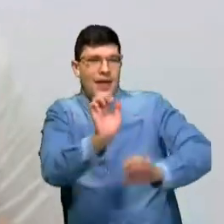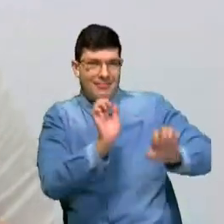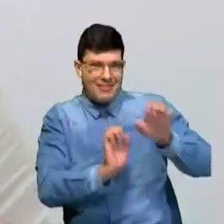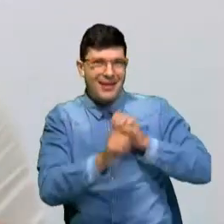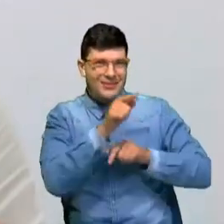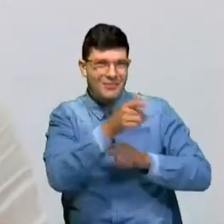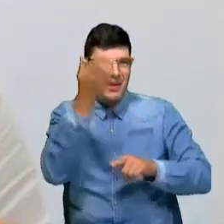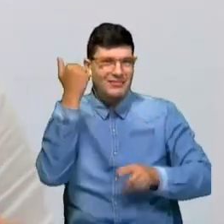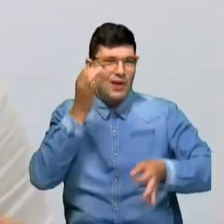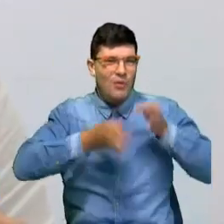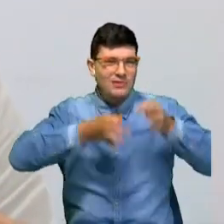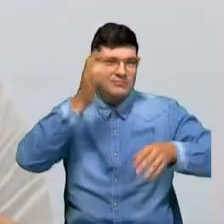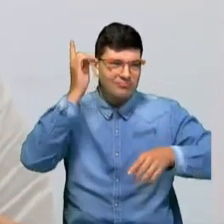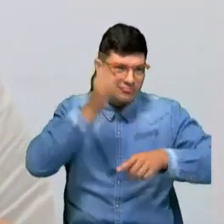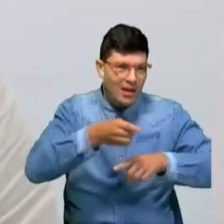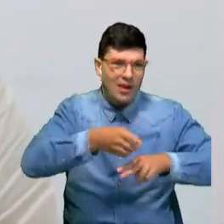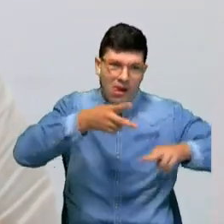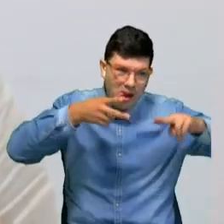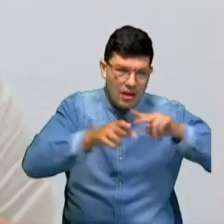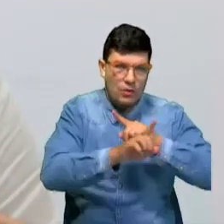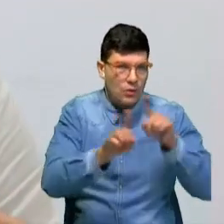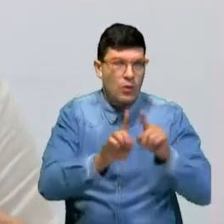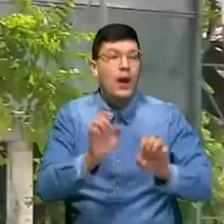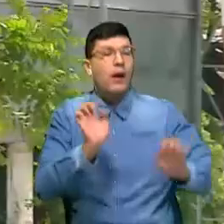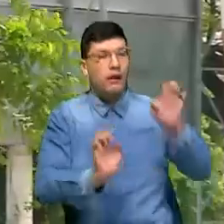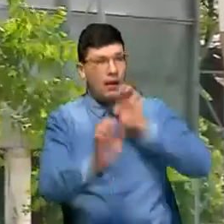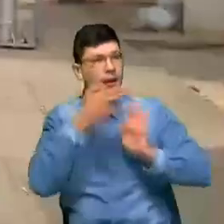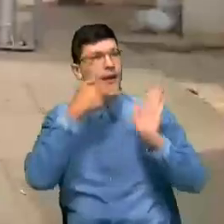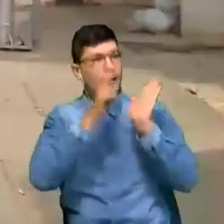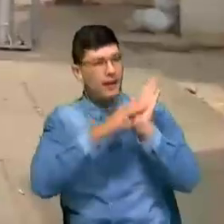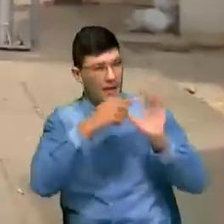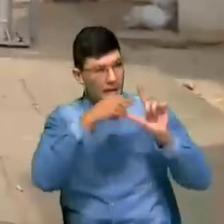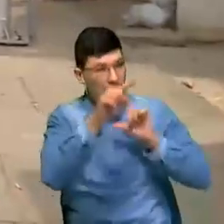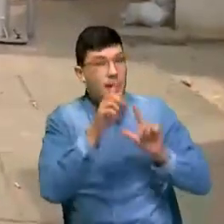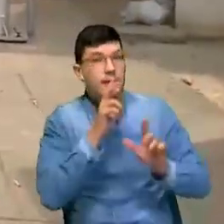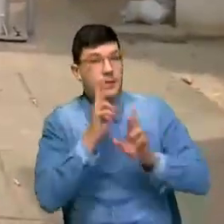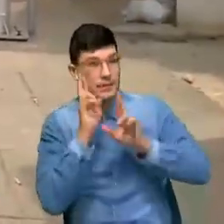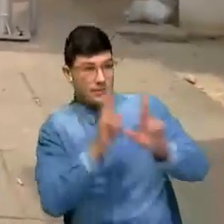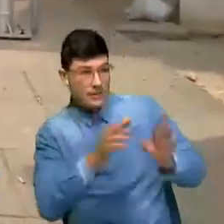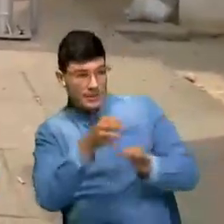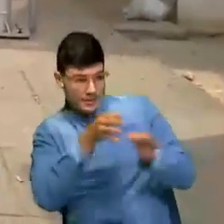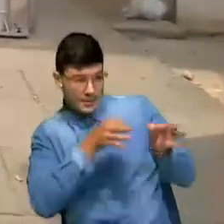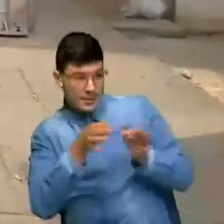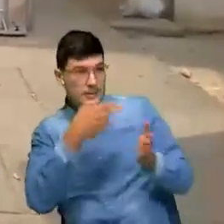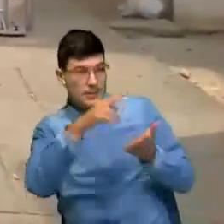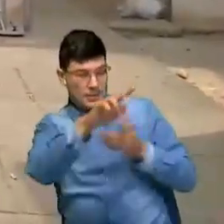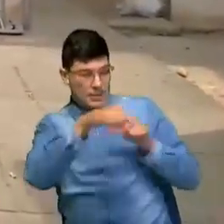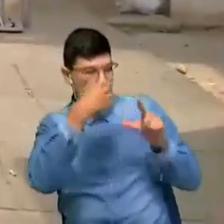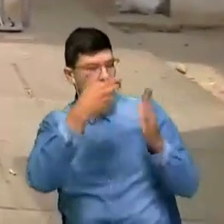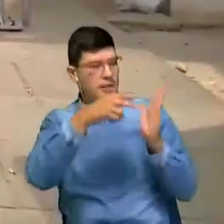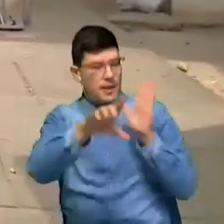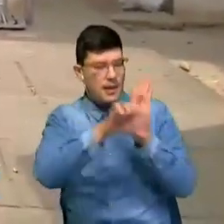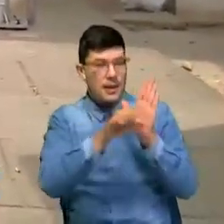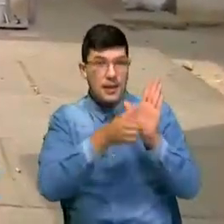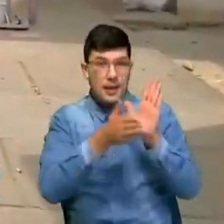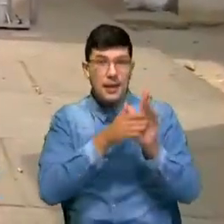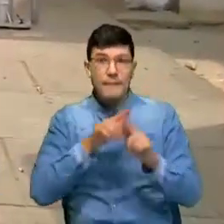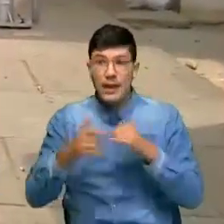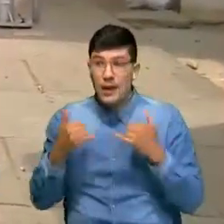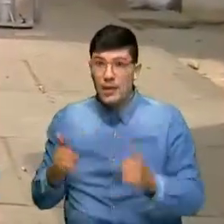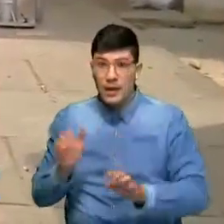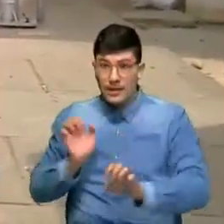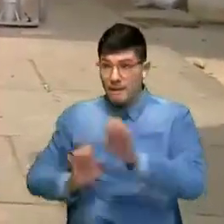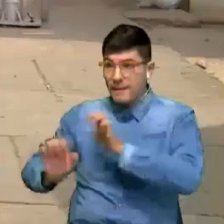decisión. Y una de ellas es la aclaración del fallo. Sin embargo, quienes impulsaron la medida estarán atentos ante el posible desacato